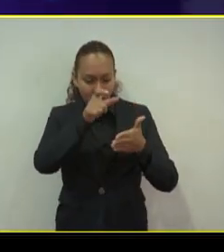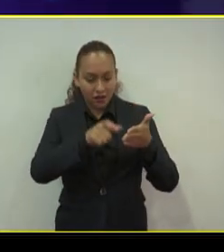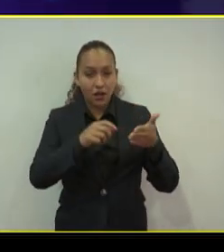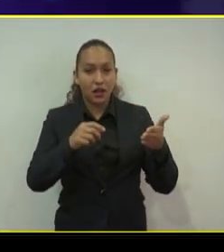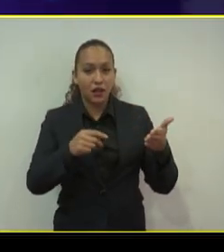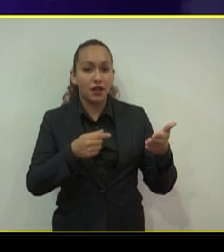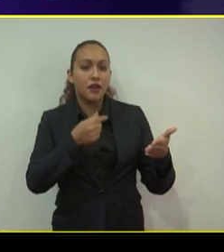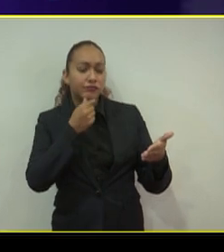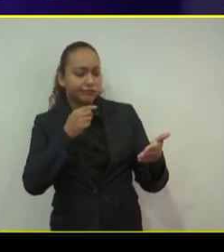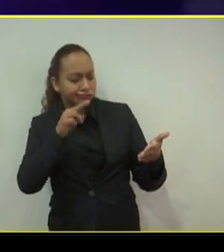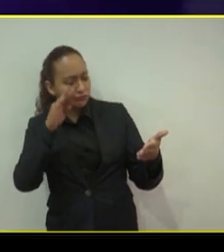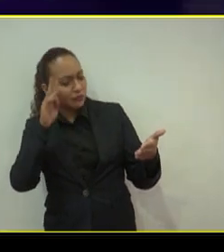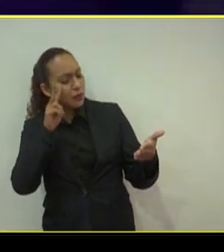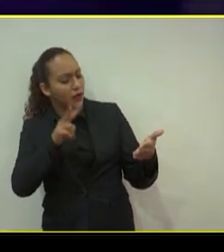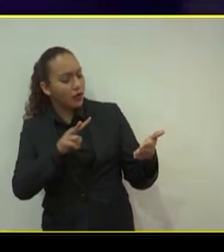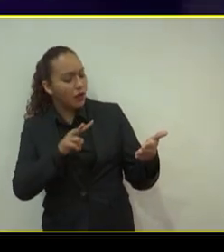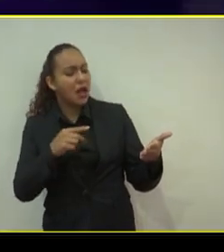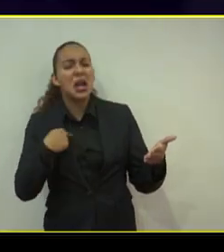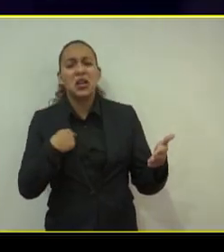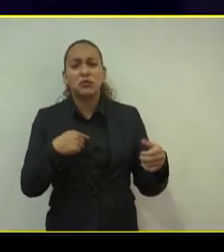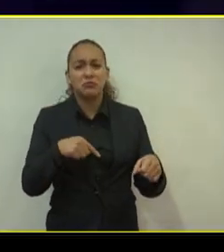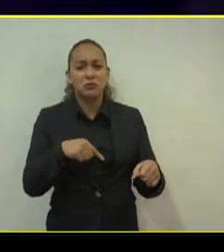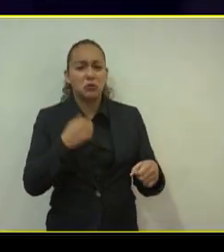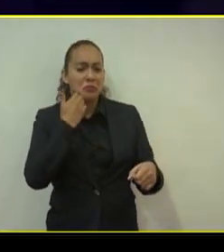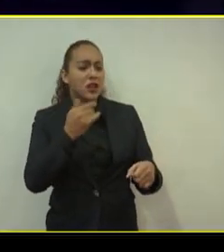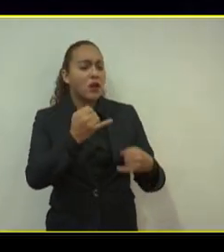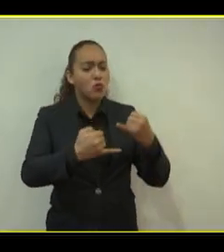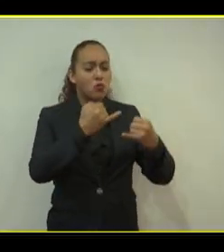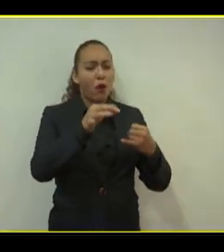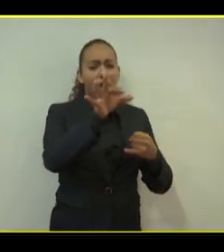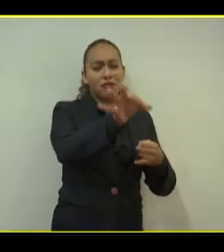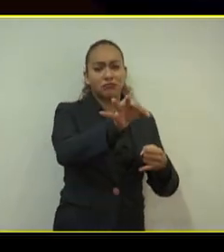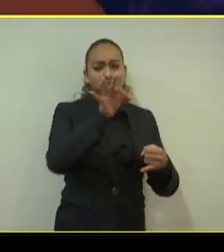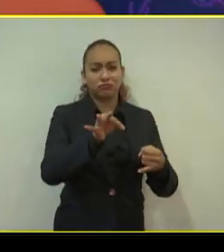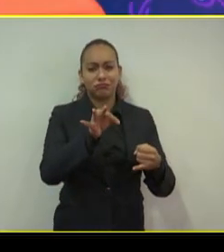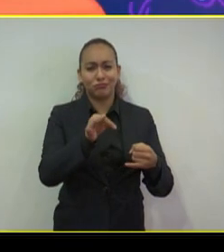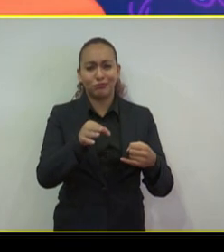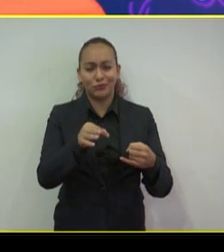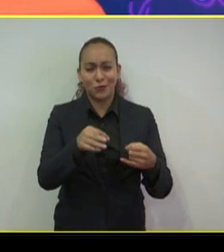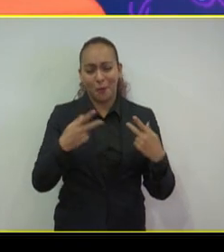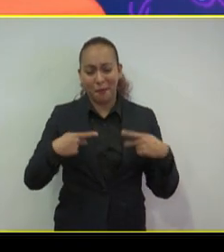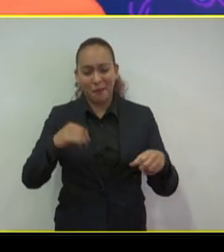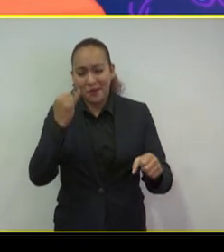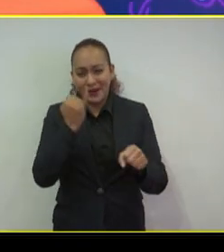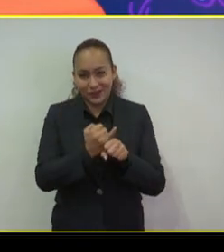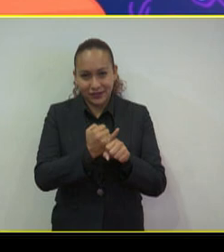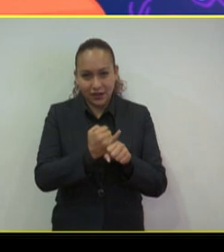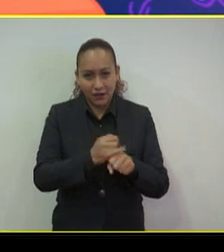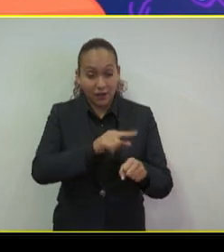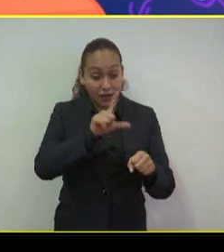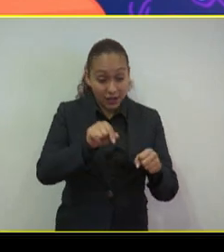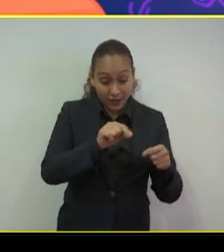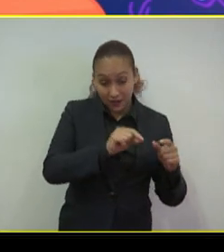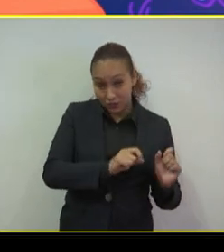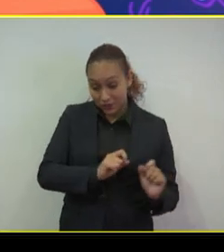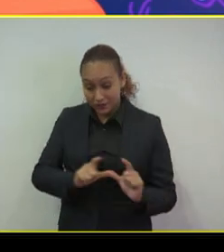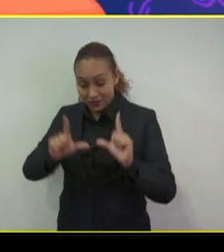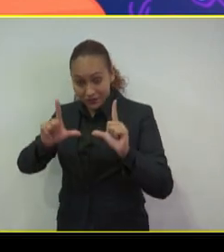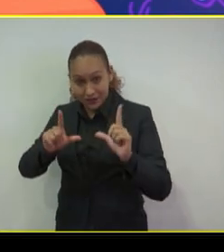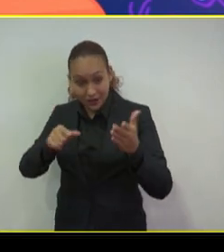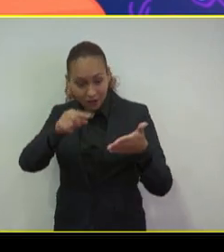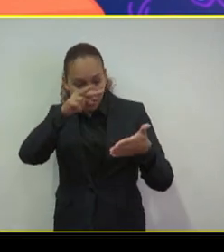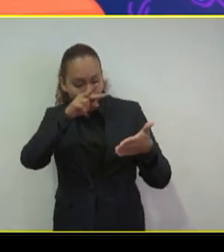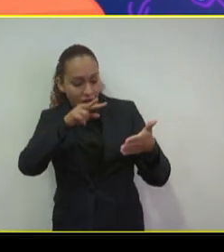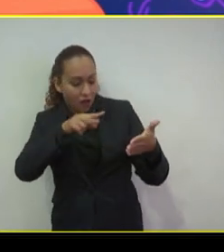usuario podrá seleccionar el perfil con el que desea jugar, pudiendo tener múltiples perfiles. Una vez seleccionado, el usuario será dirigido a la pantalla principal,